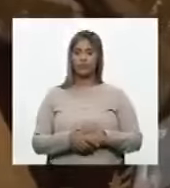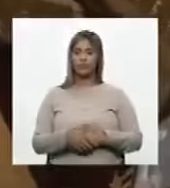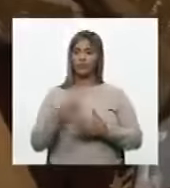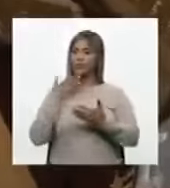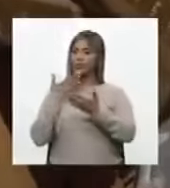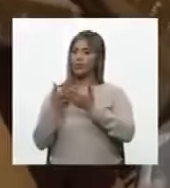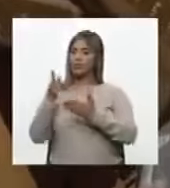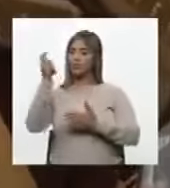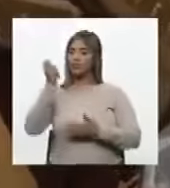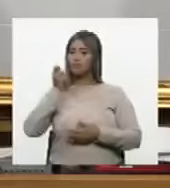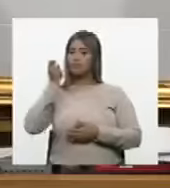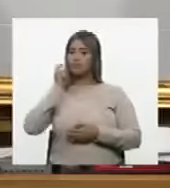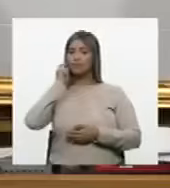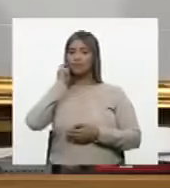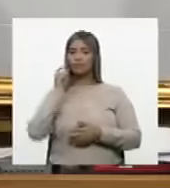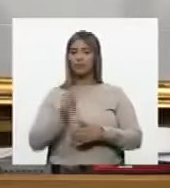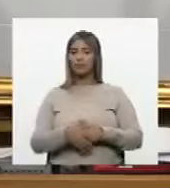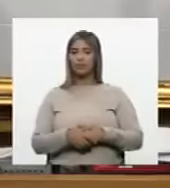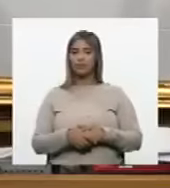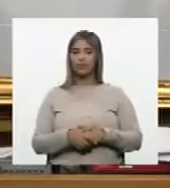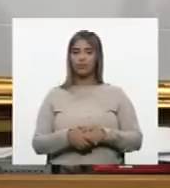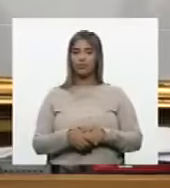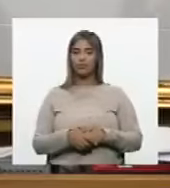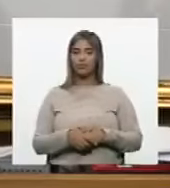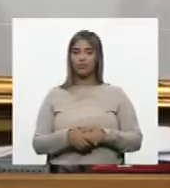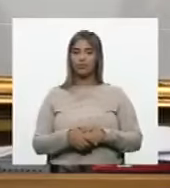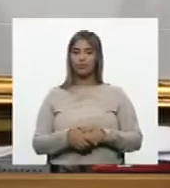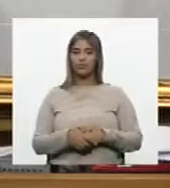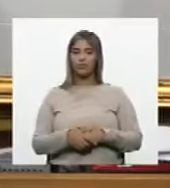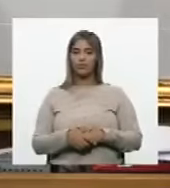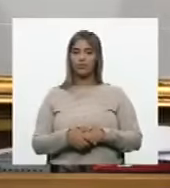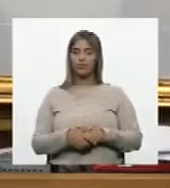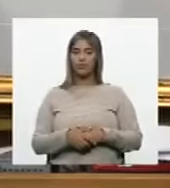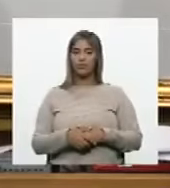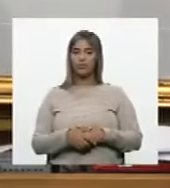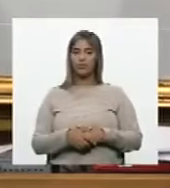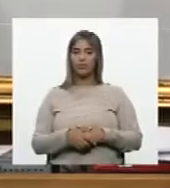Gracias, querida diputada Blanca Caut.